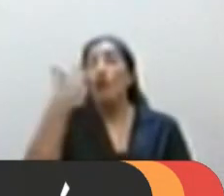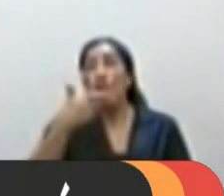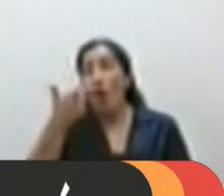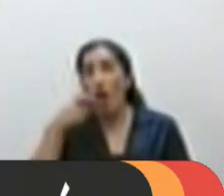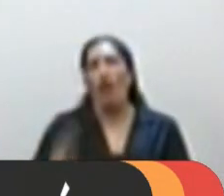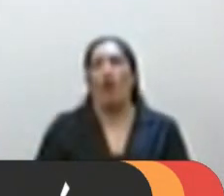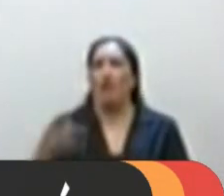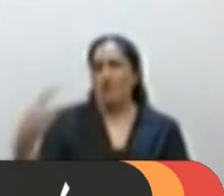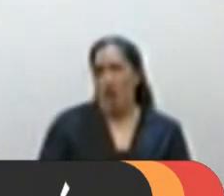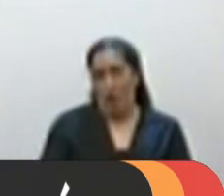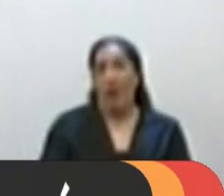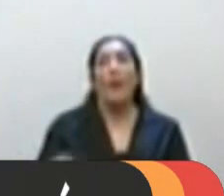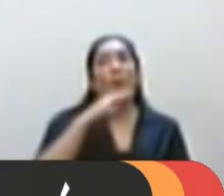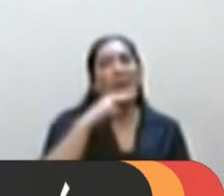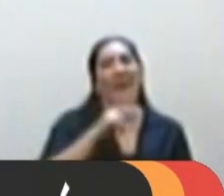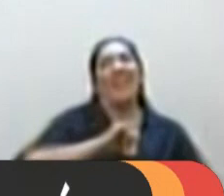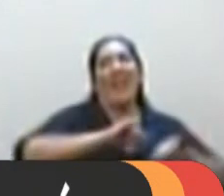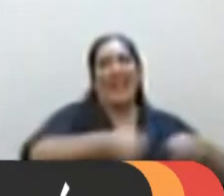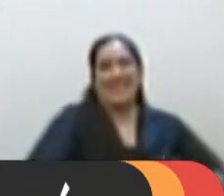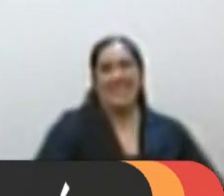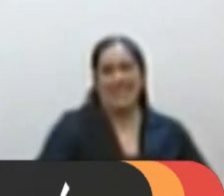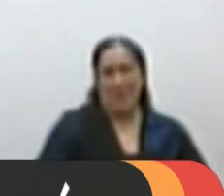el verde es la aceptación.